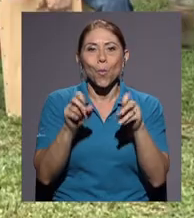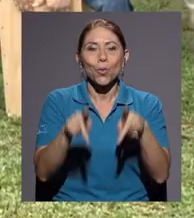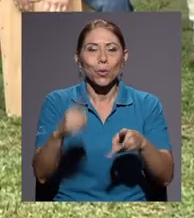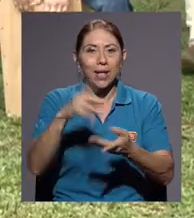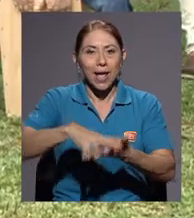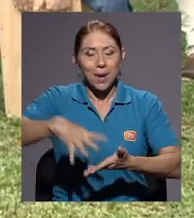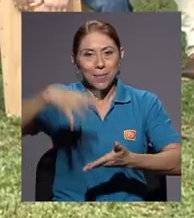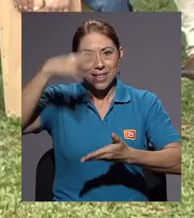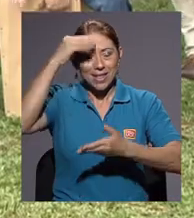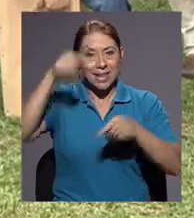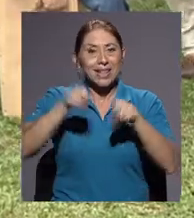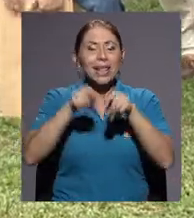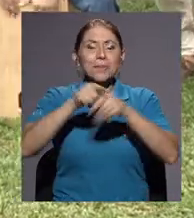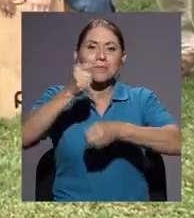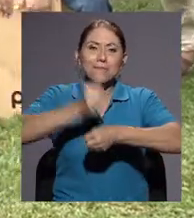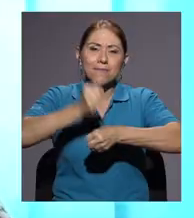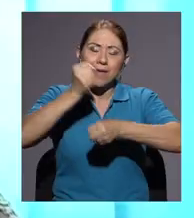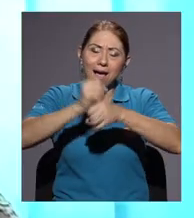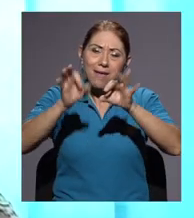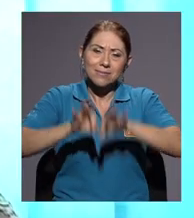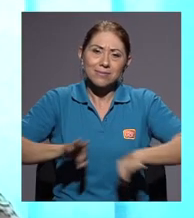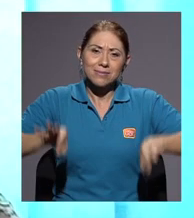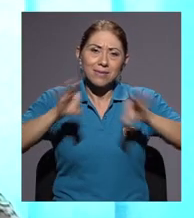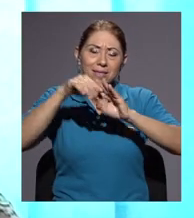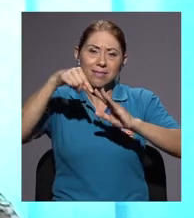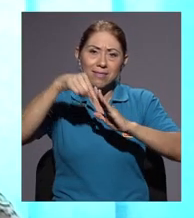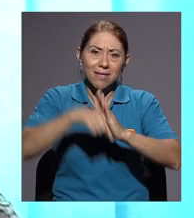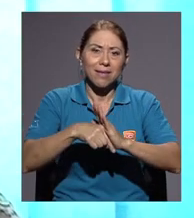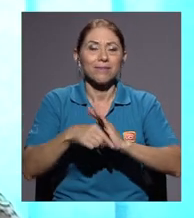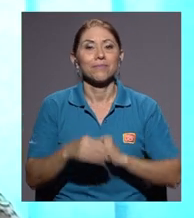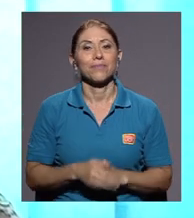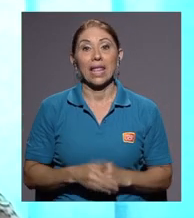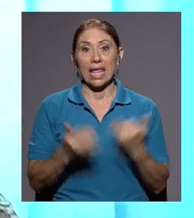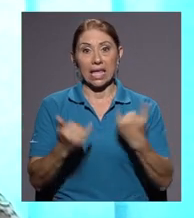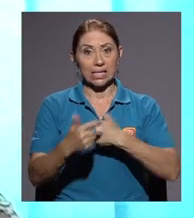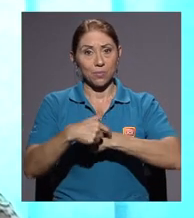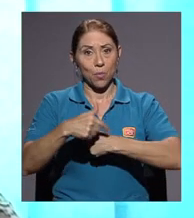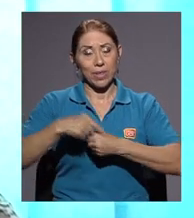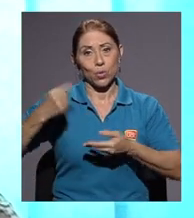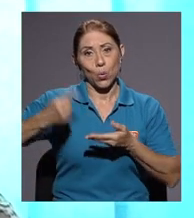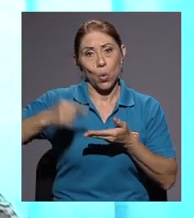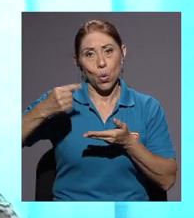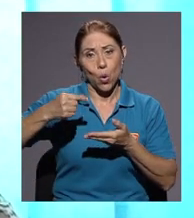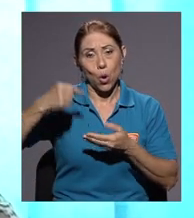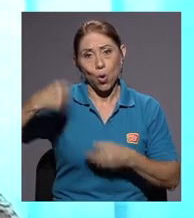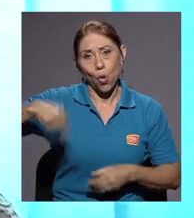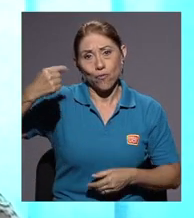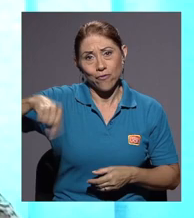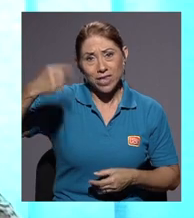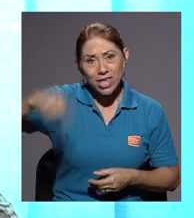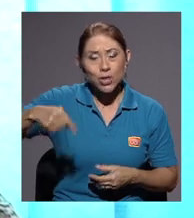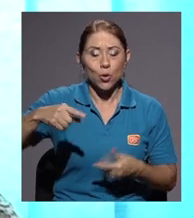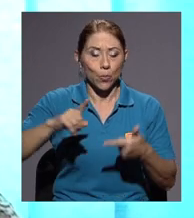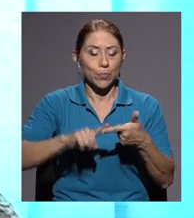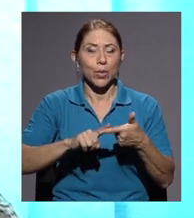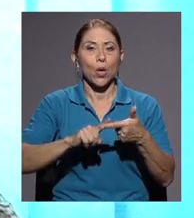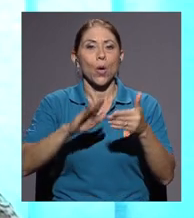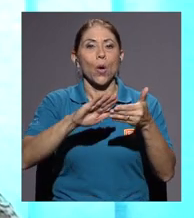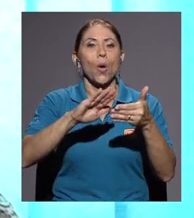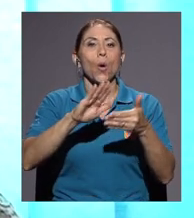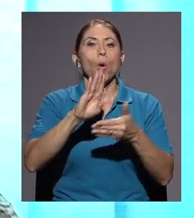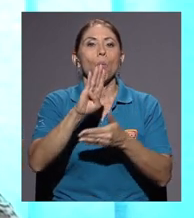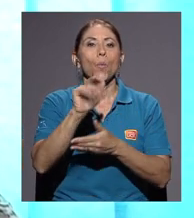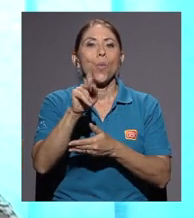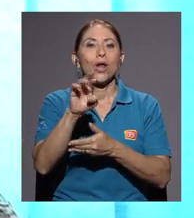aprender y trascender. En este momento, en Golfito, en Buenos Aires, en OSA,